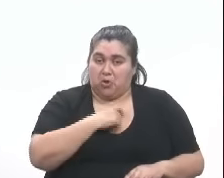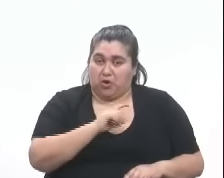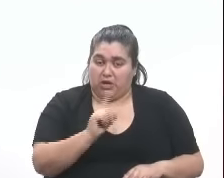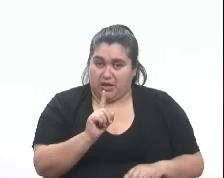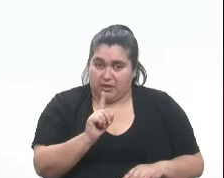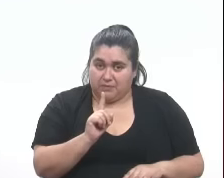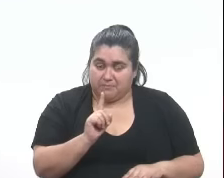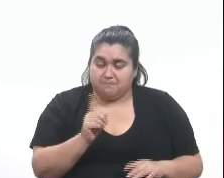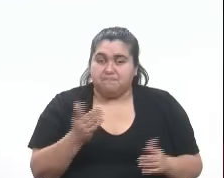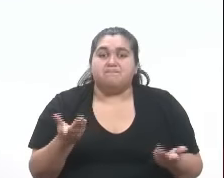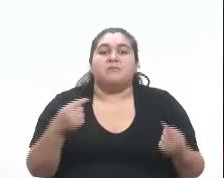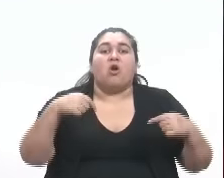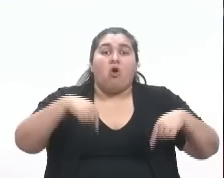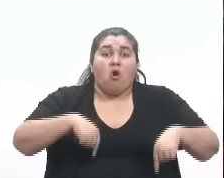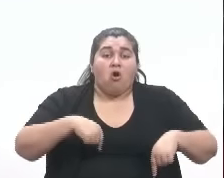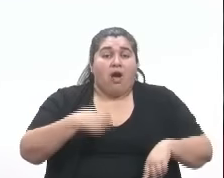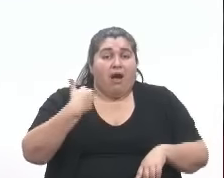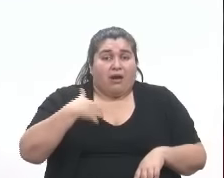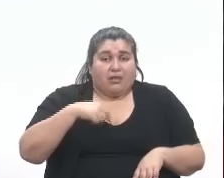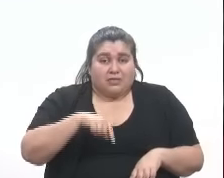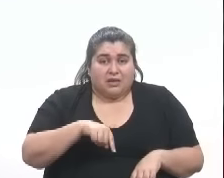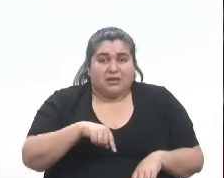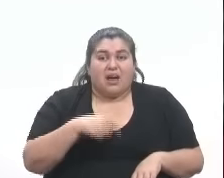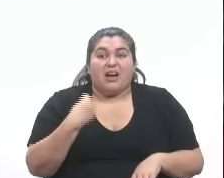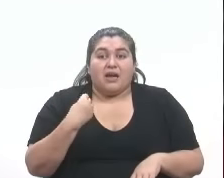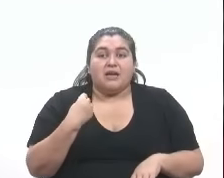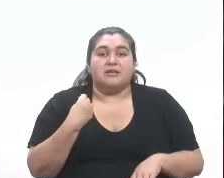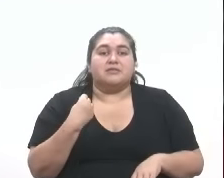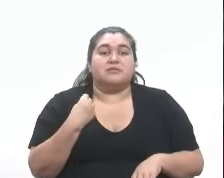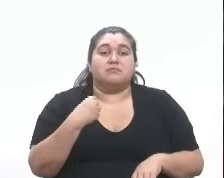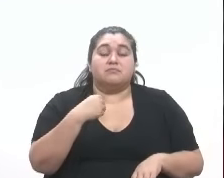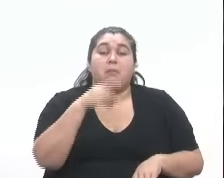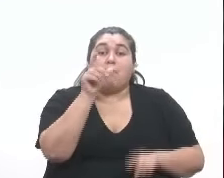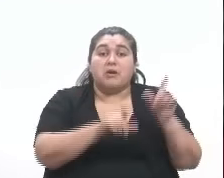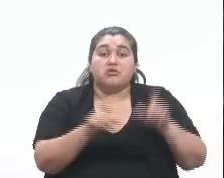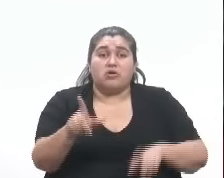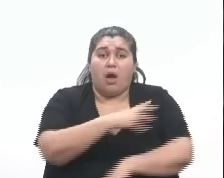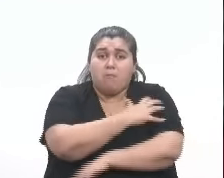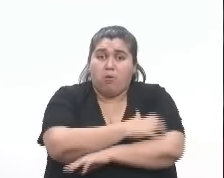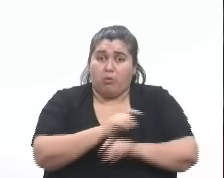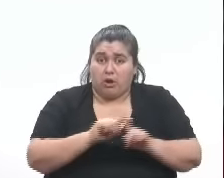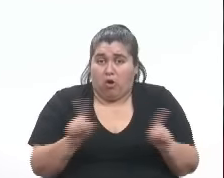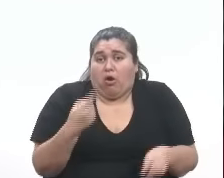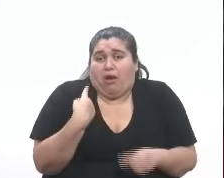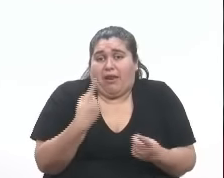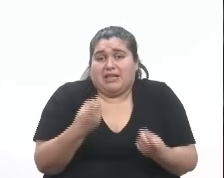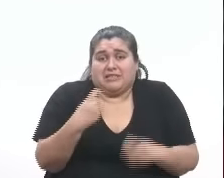Hoy en la Argentina, para no ser pobre, tenés que tener $1.000.